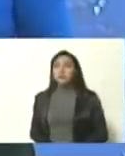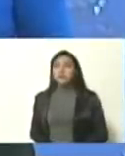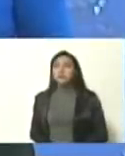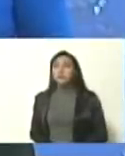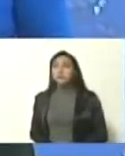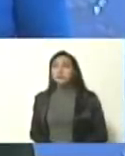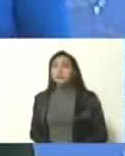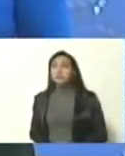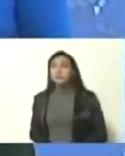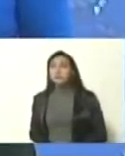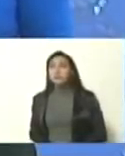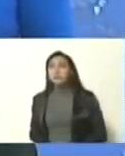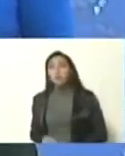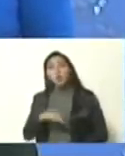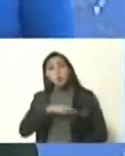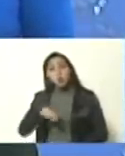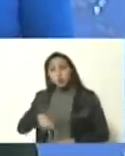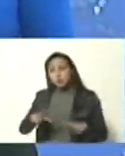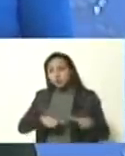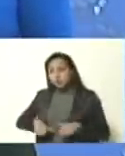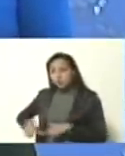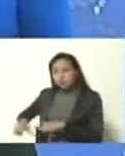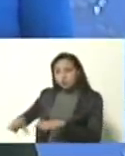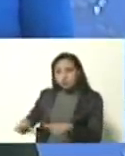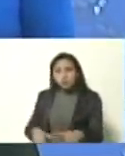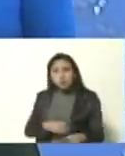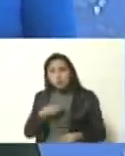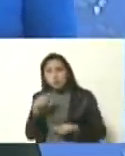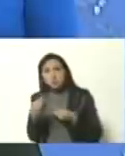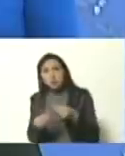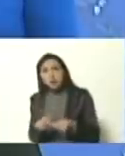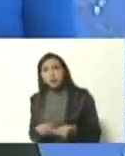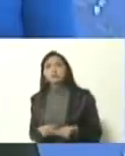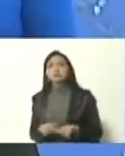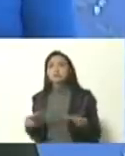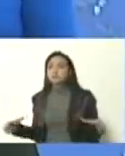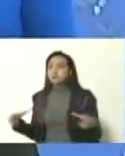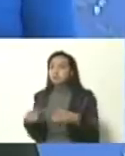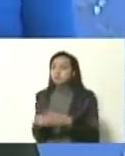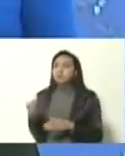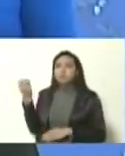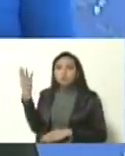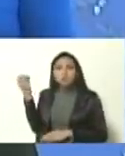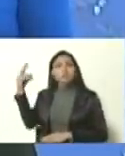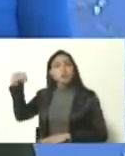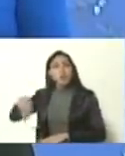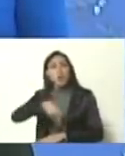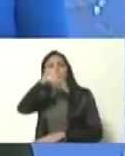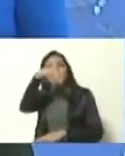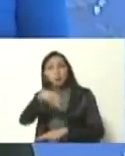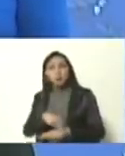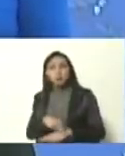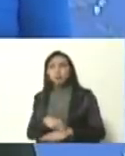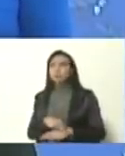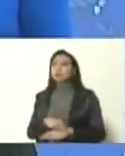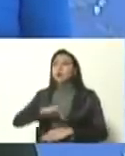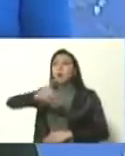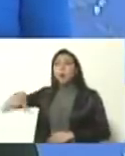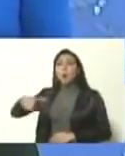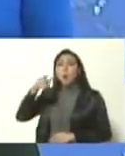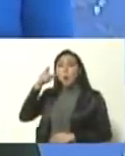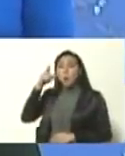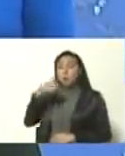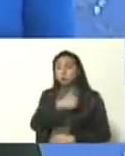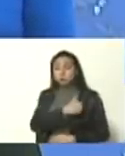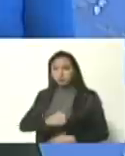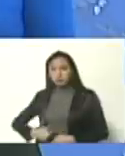Así es, Barry y Marilyn, nos encontramos en el hemiciclo protocolar del Palacio Federal Legislativo y es que el doctor Jorge Rodríguez,